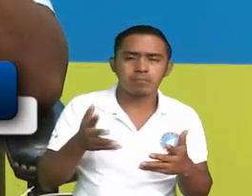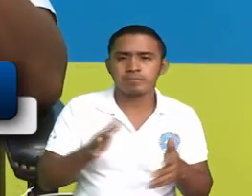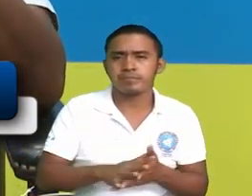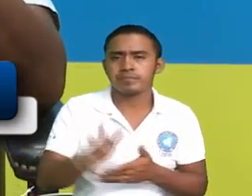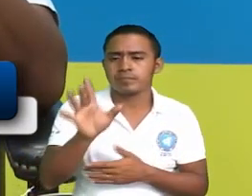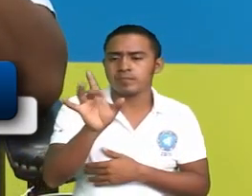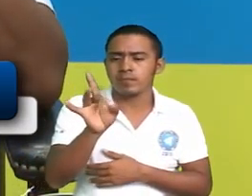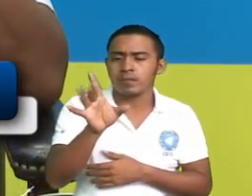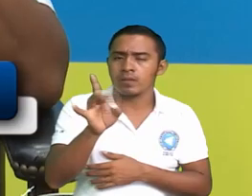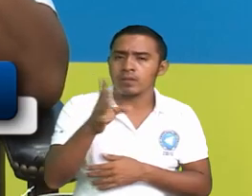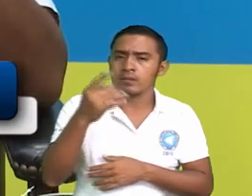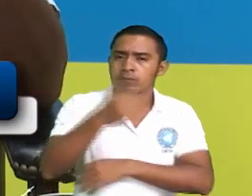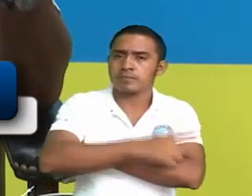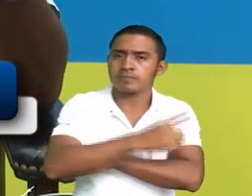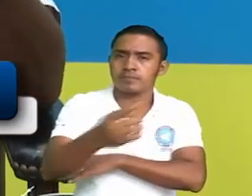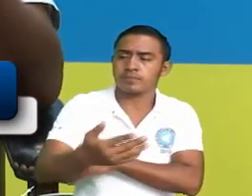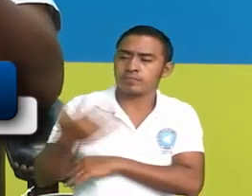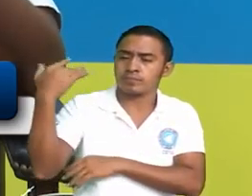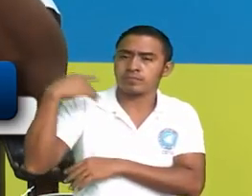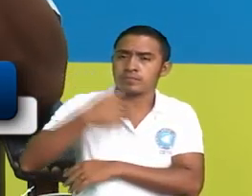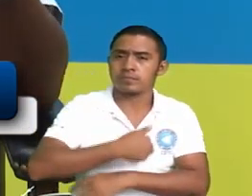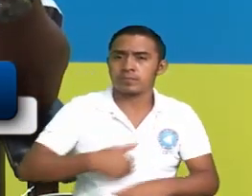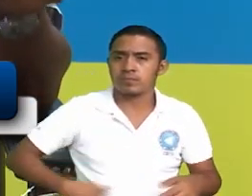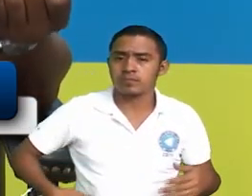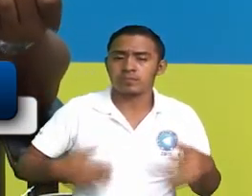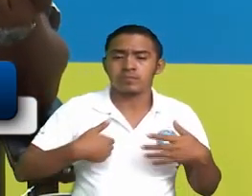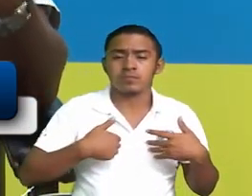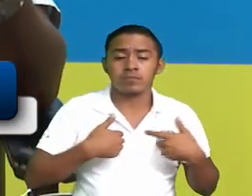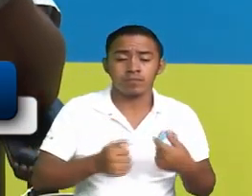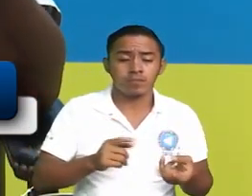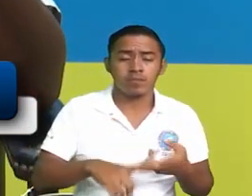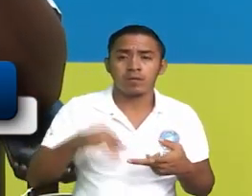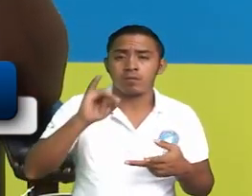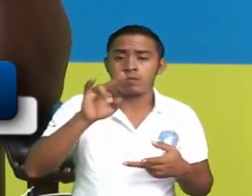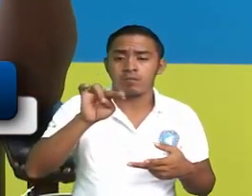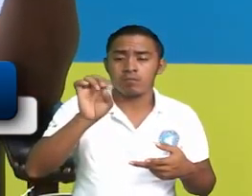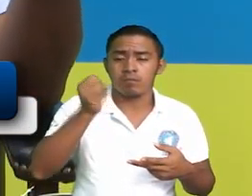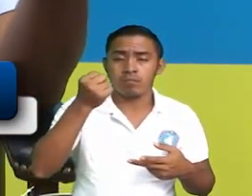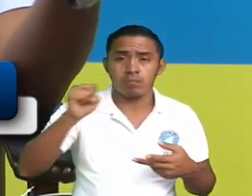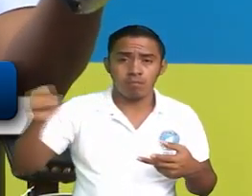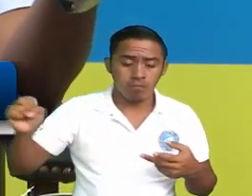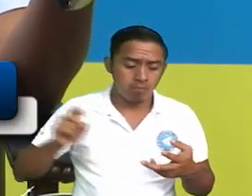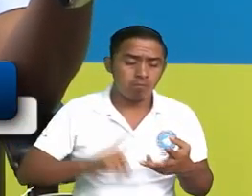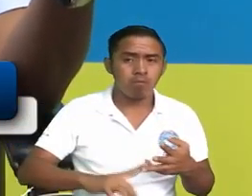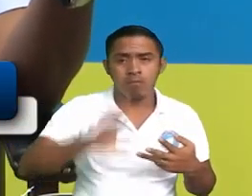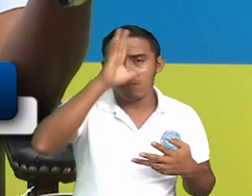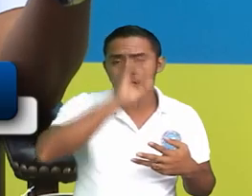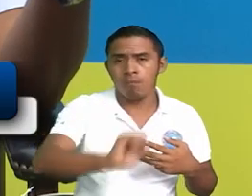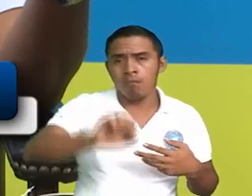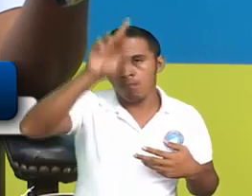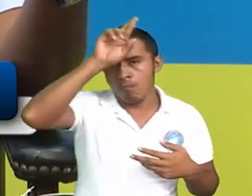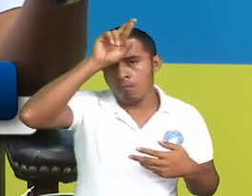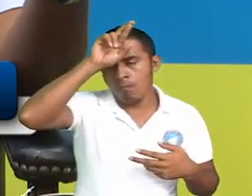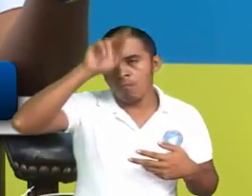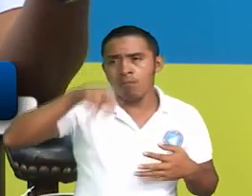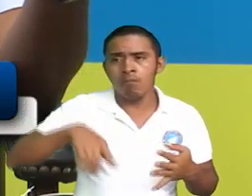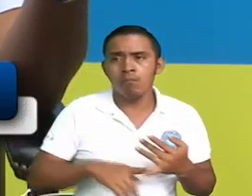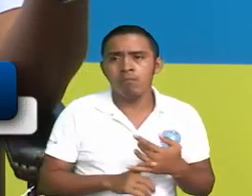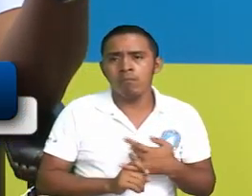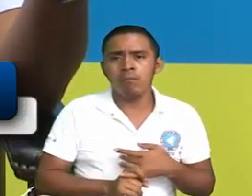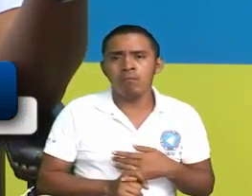si no mal recuerdo, el Ministerio de Salud, el Instituto de Seguridad Social, la Embajada de Rusia